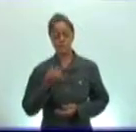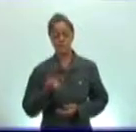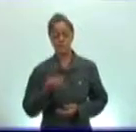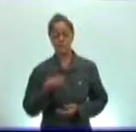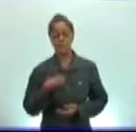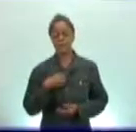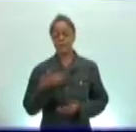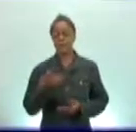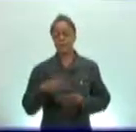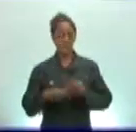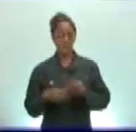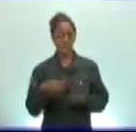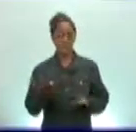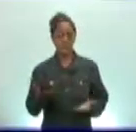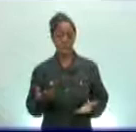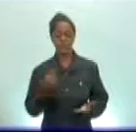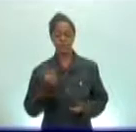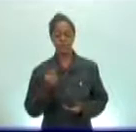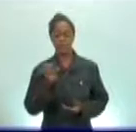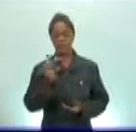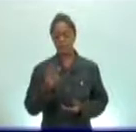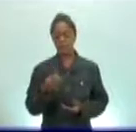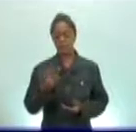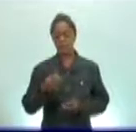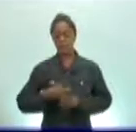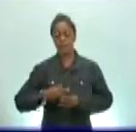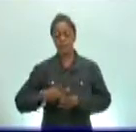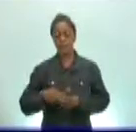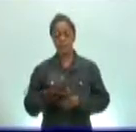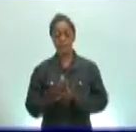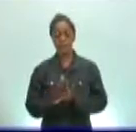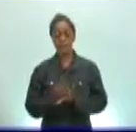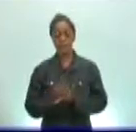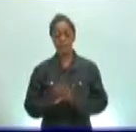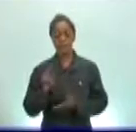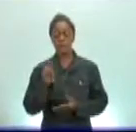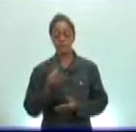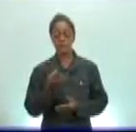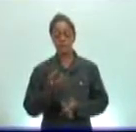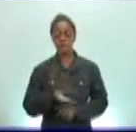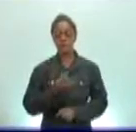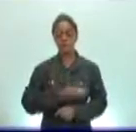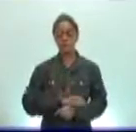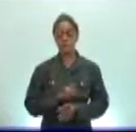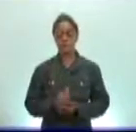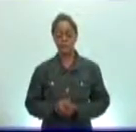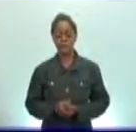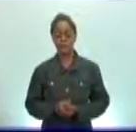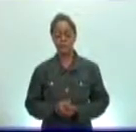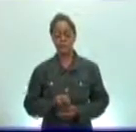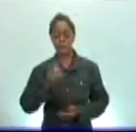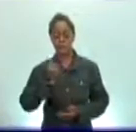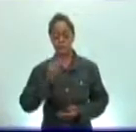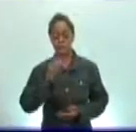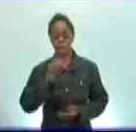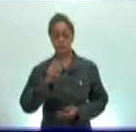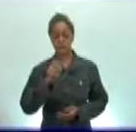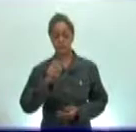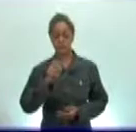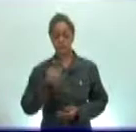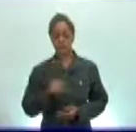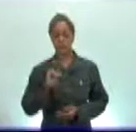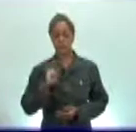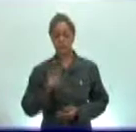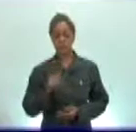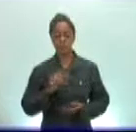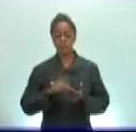tienen acerca de una de las personalidades históricas que estudiaron en la unidad anterior, Antonio Guiteras, y les voy a